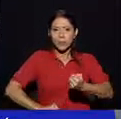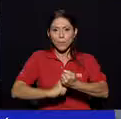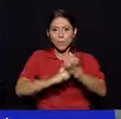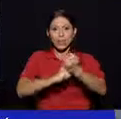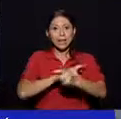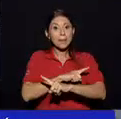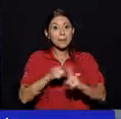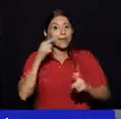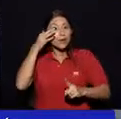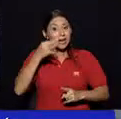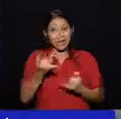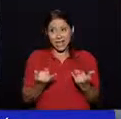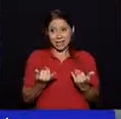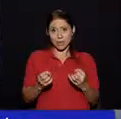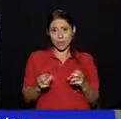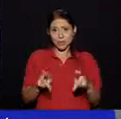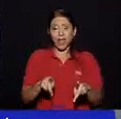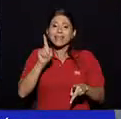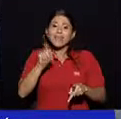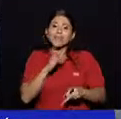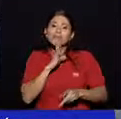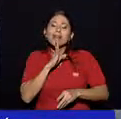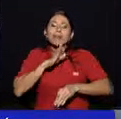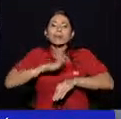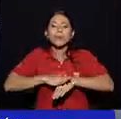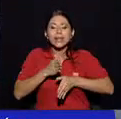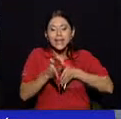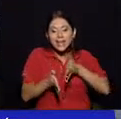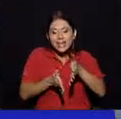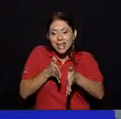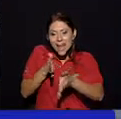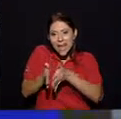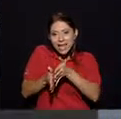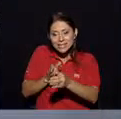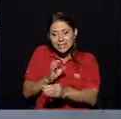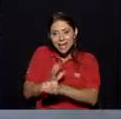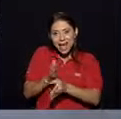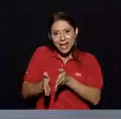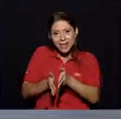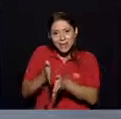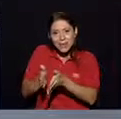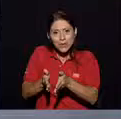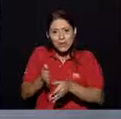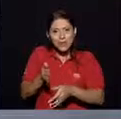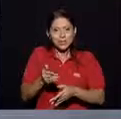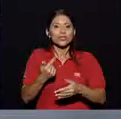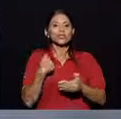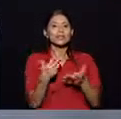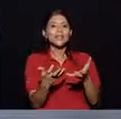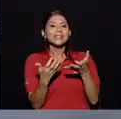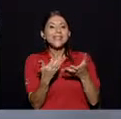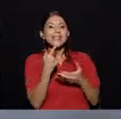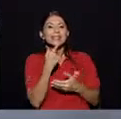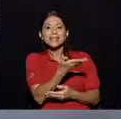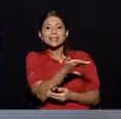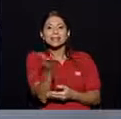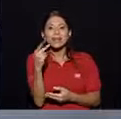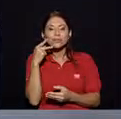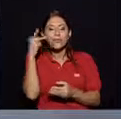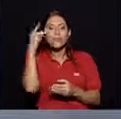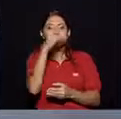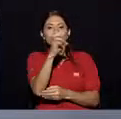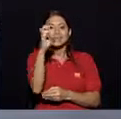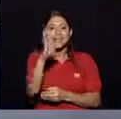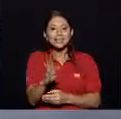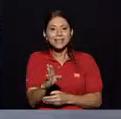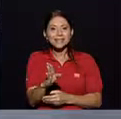niño, aprendan a poner límites de una manera amorosa, prediquen con el ejemplo la tolerancia y promuevan